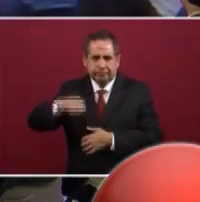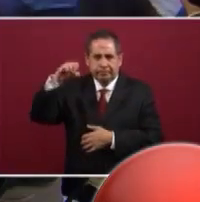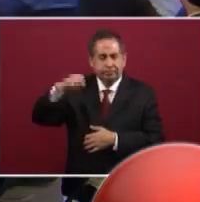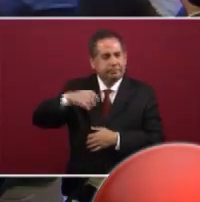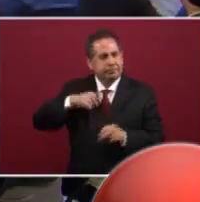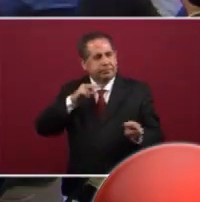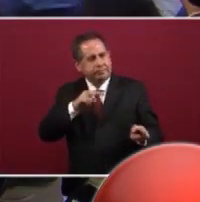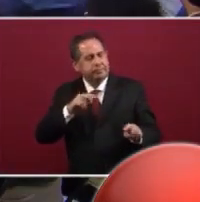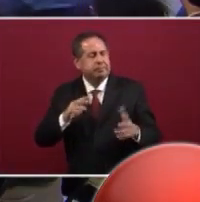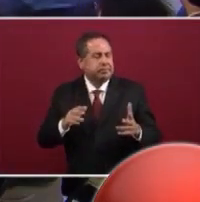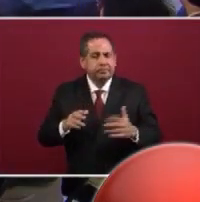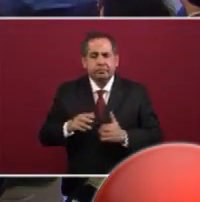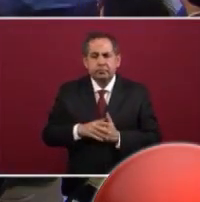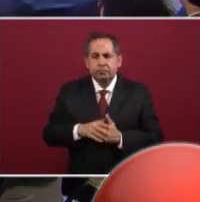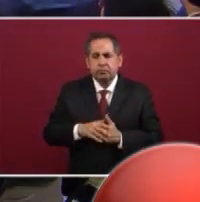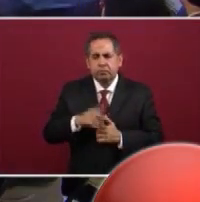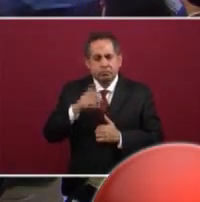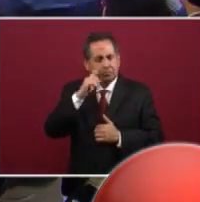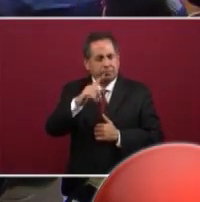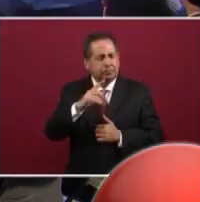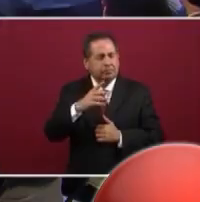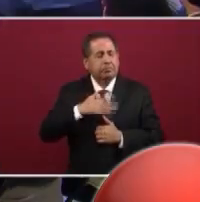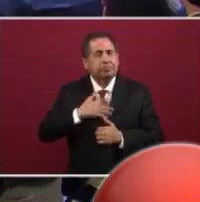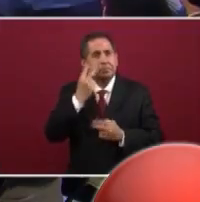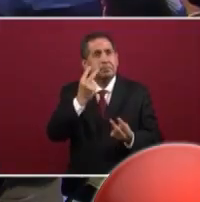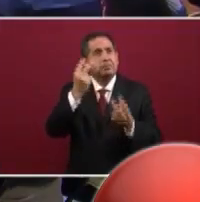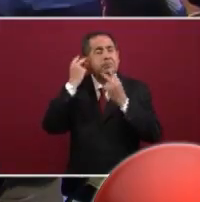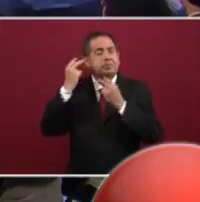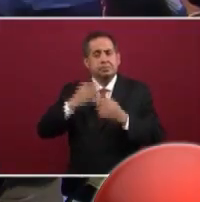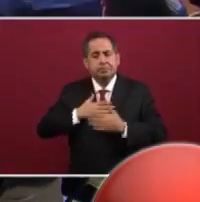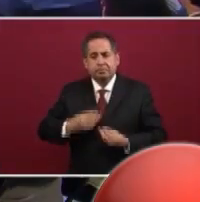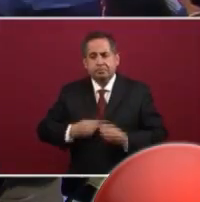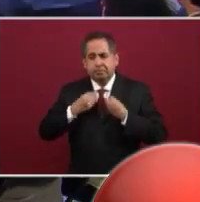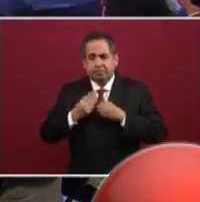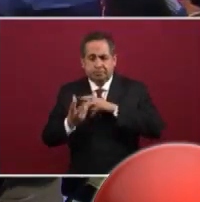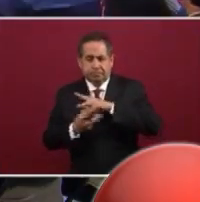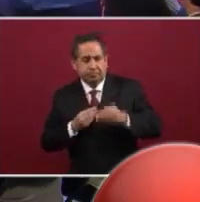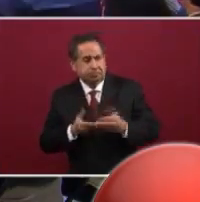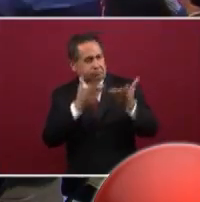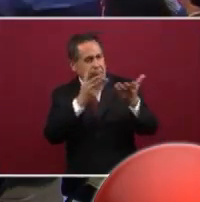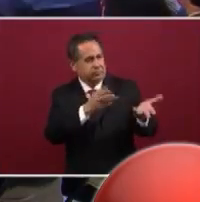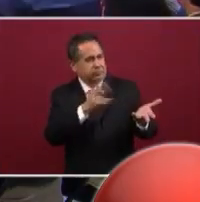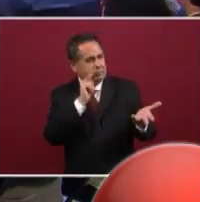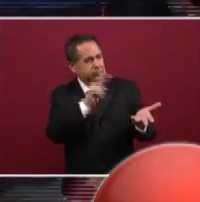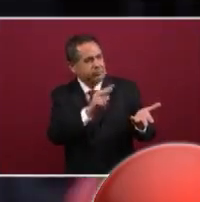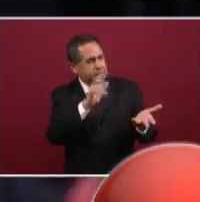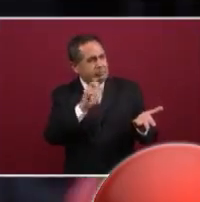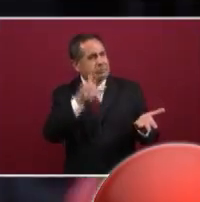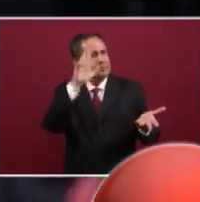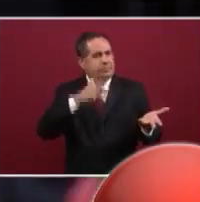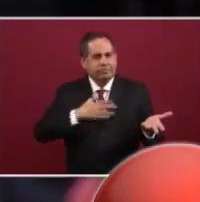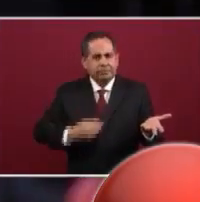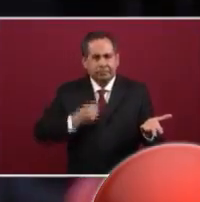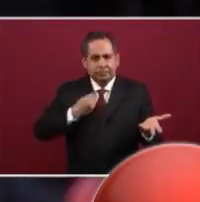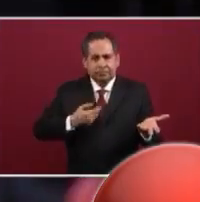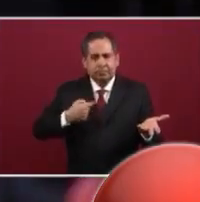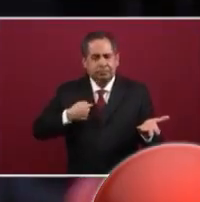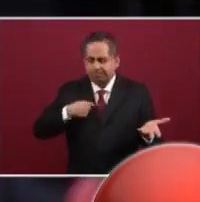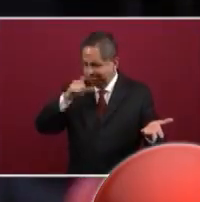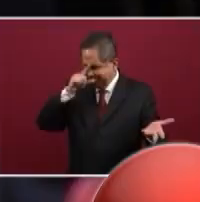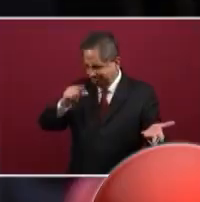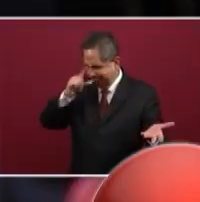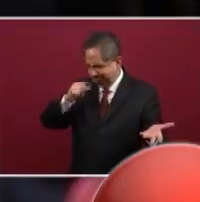veo un déjà vu de mi vida en su personalidad, con las características que yo no